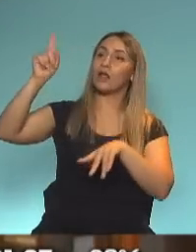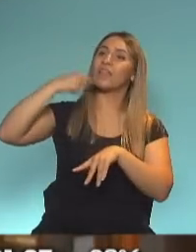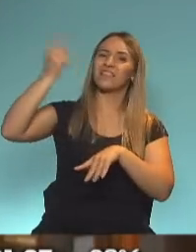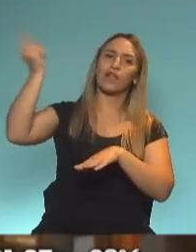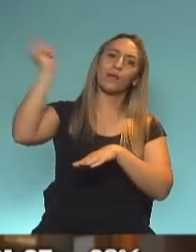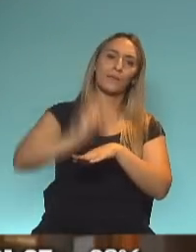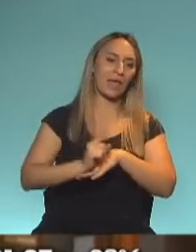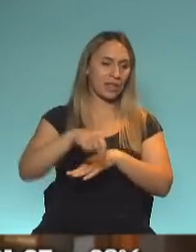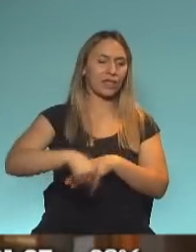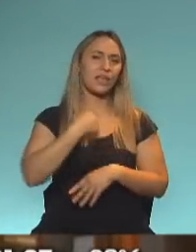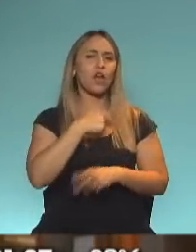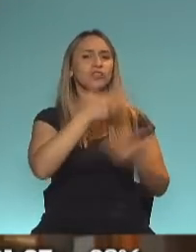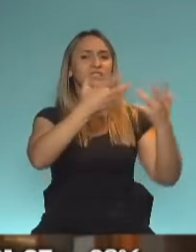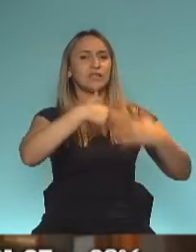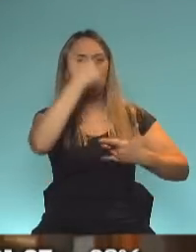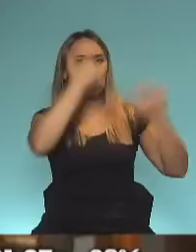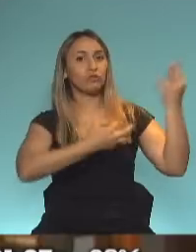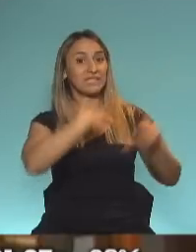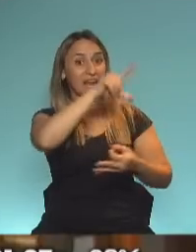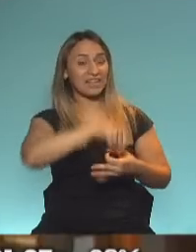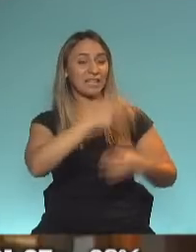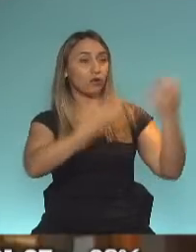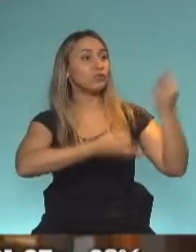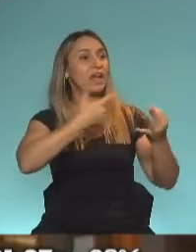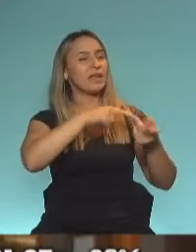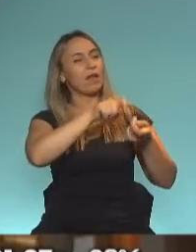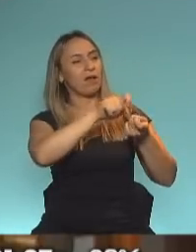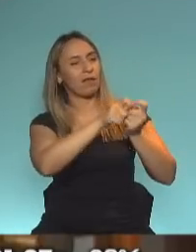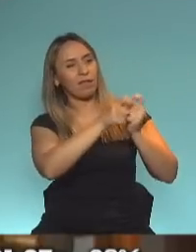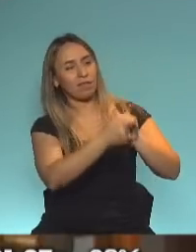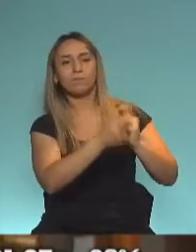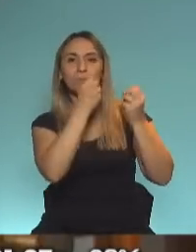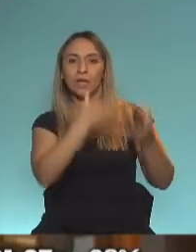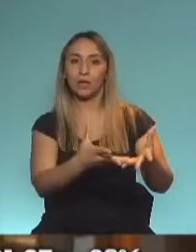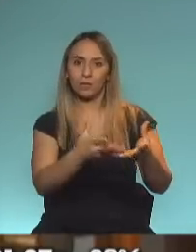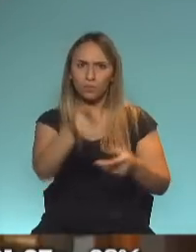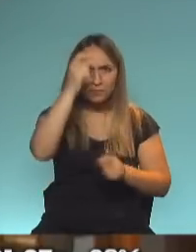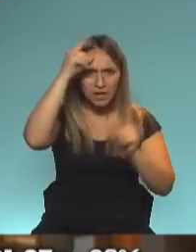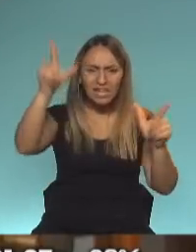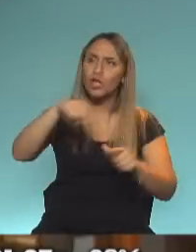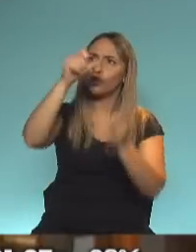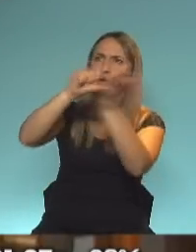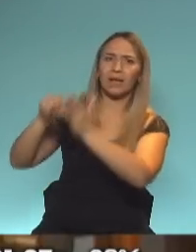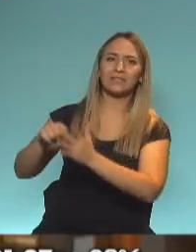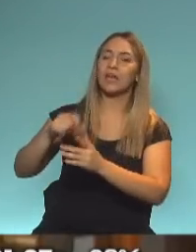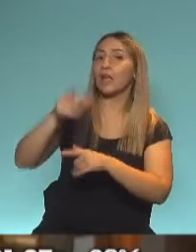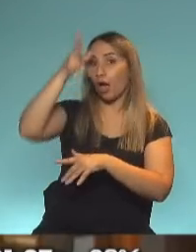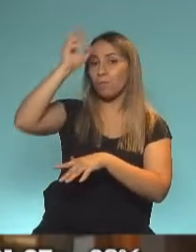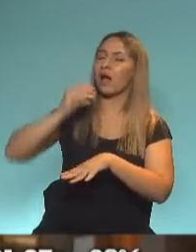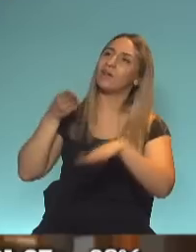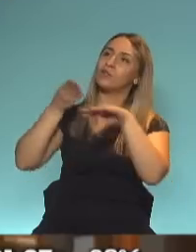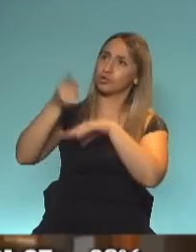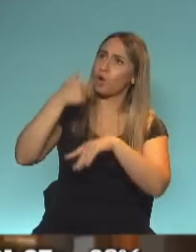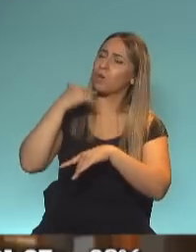argentina. Imagínese que pase eso en cualquier país de los que llaman serios. Sí. Que venga un embajador de otro país a decir que arreglan